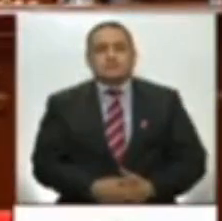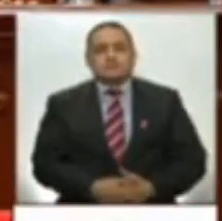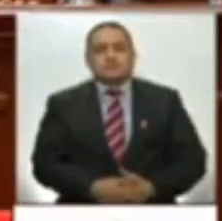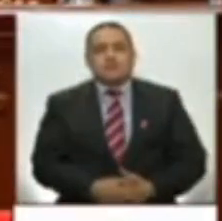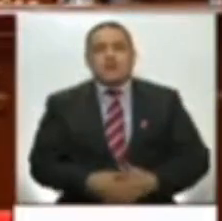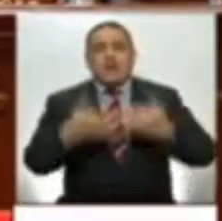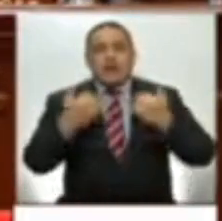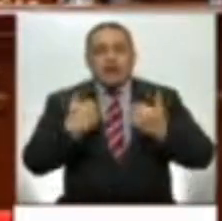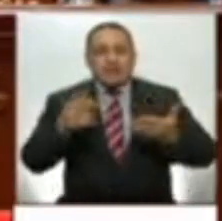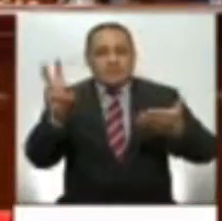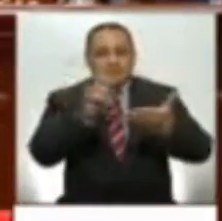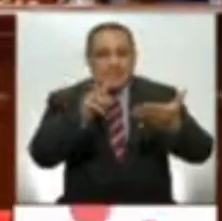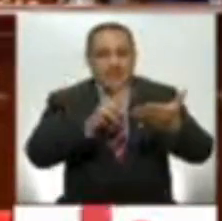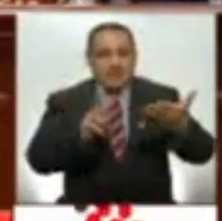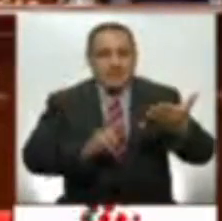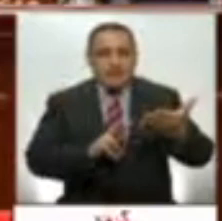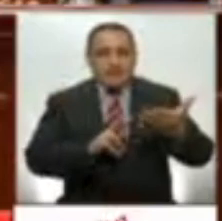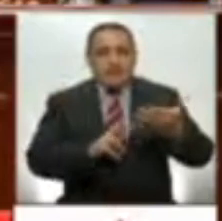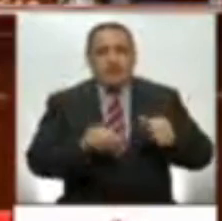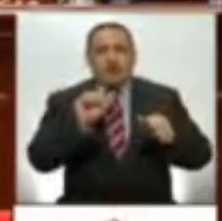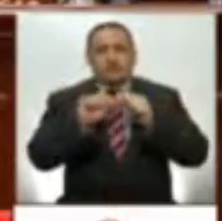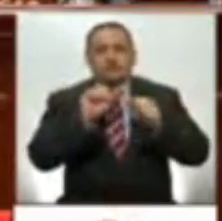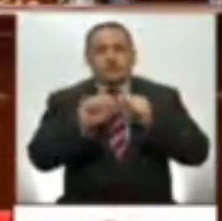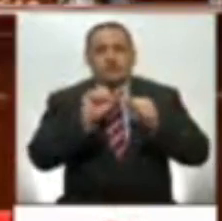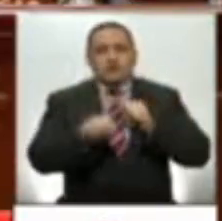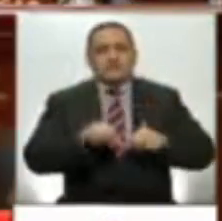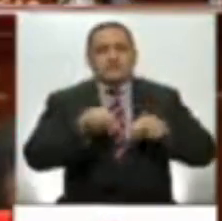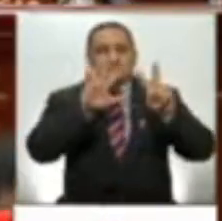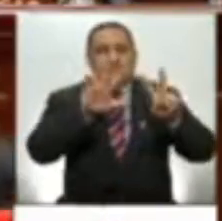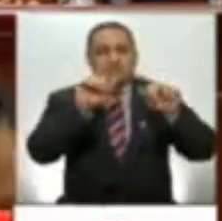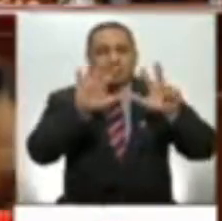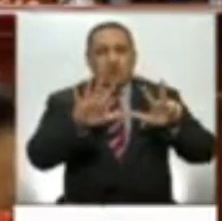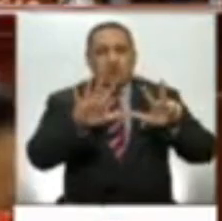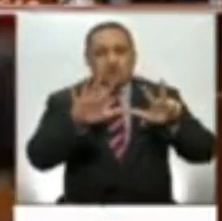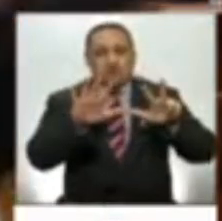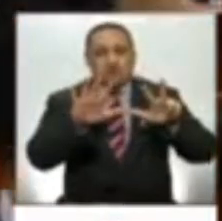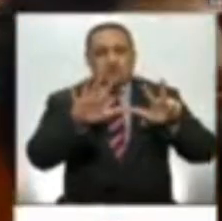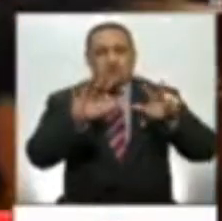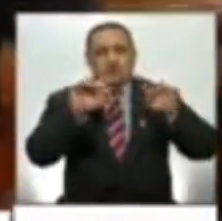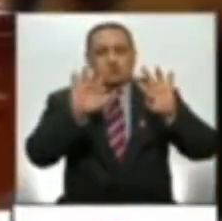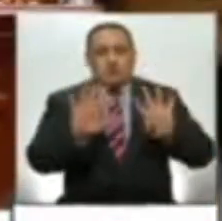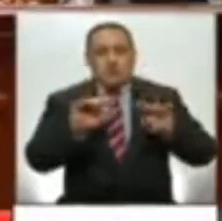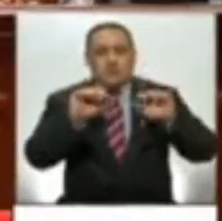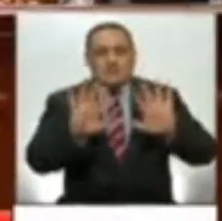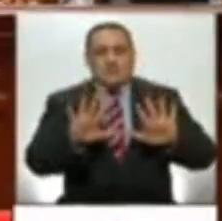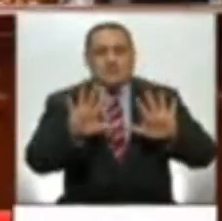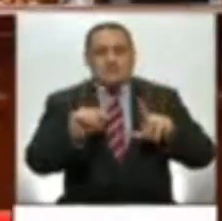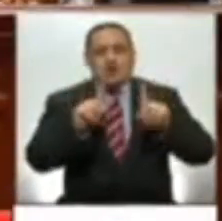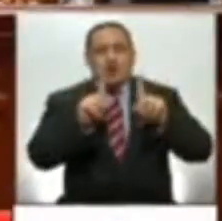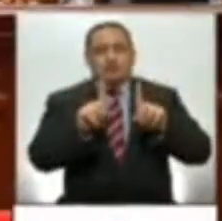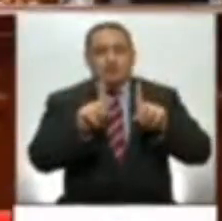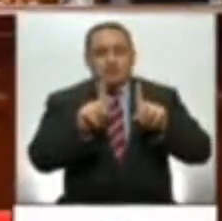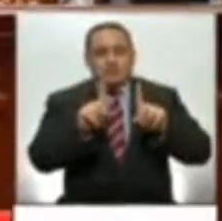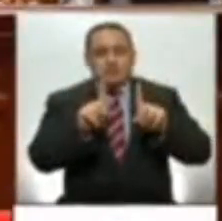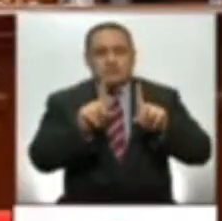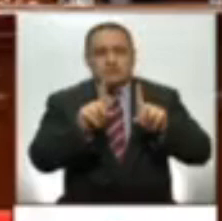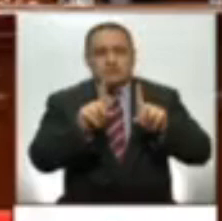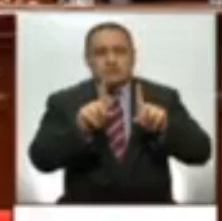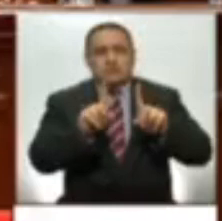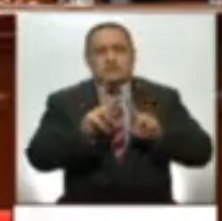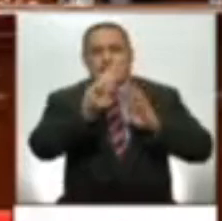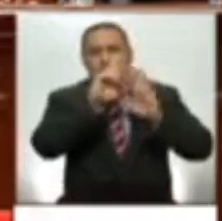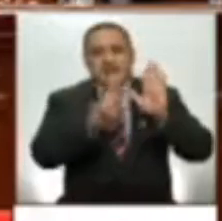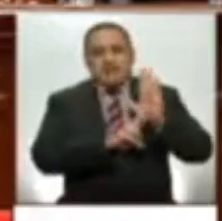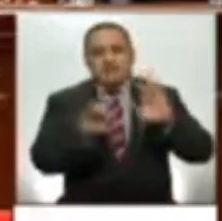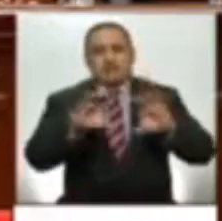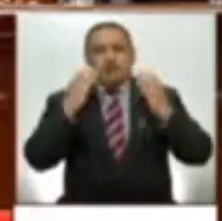Se va a dar lectura a los artículos 7, 8, 9, 10 y 11 del